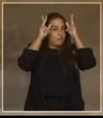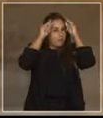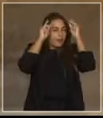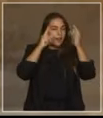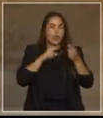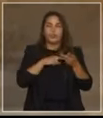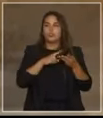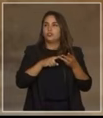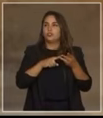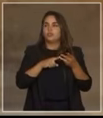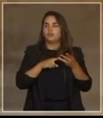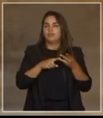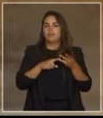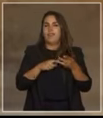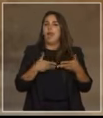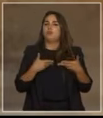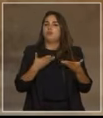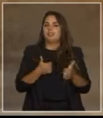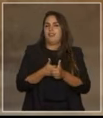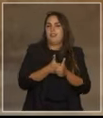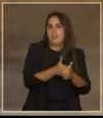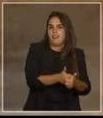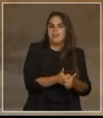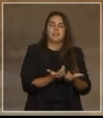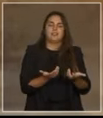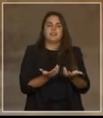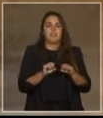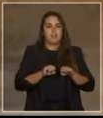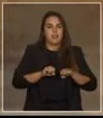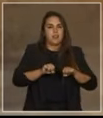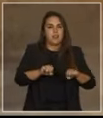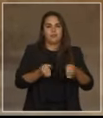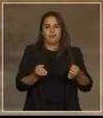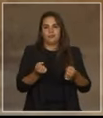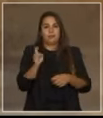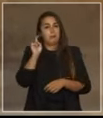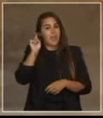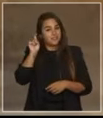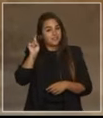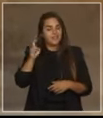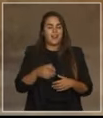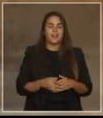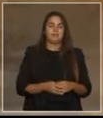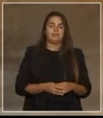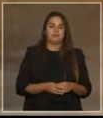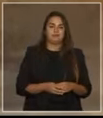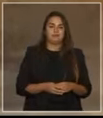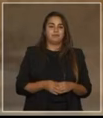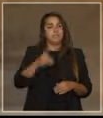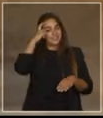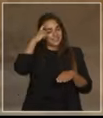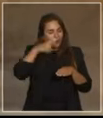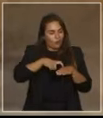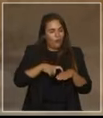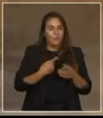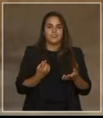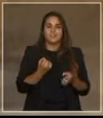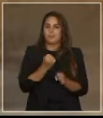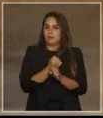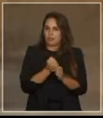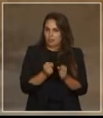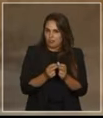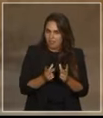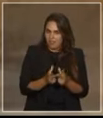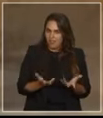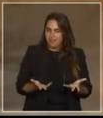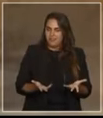enfermeros, auxiliares de clínica, celadores, maestras, psicóloga, trabajadora